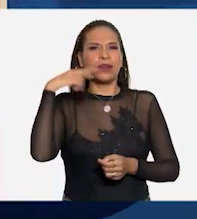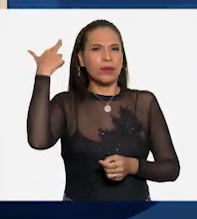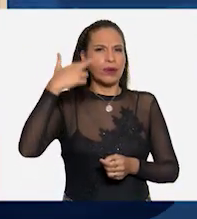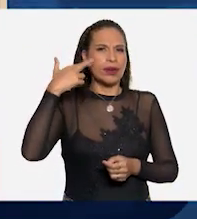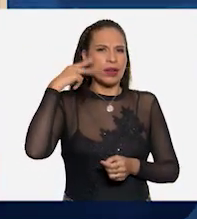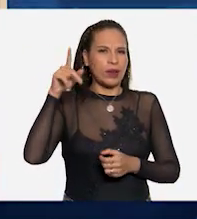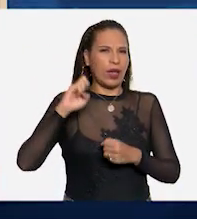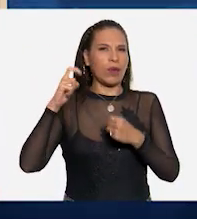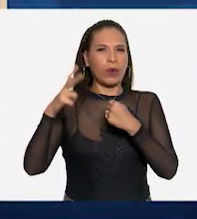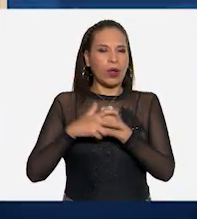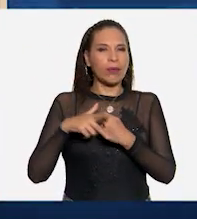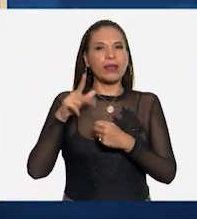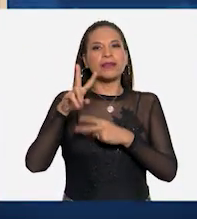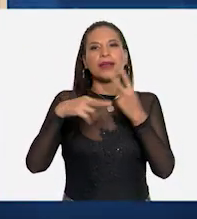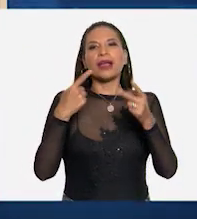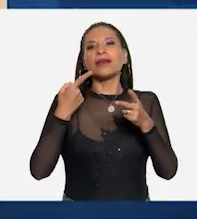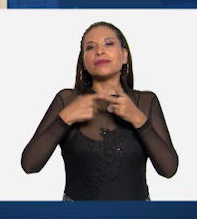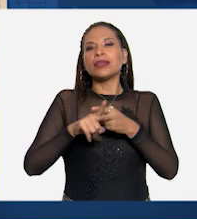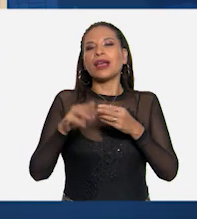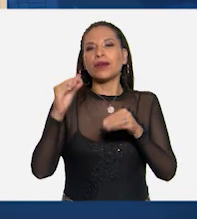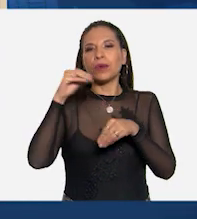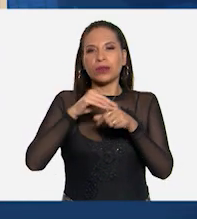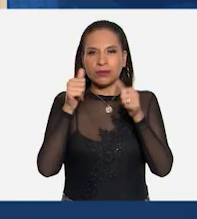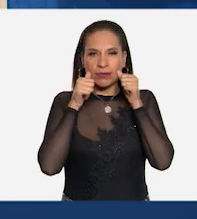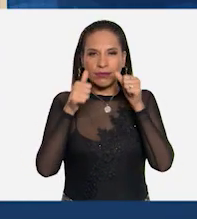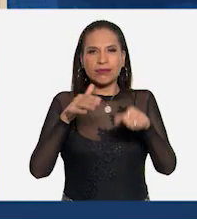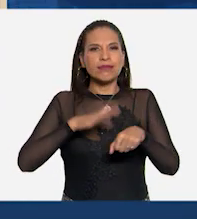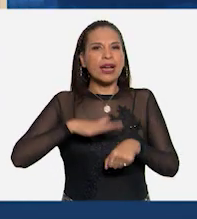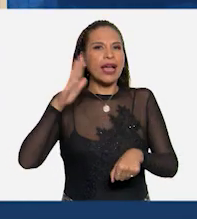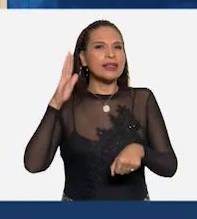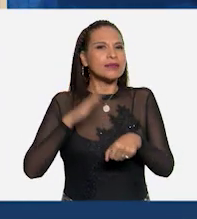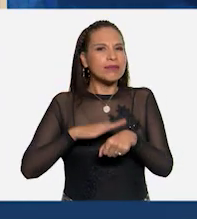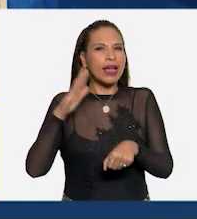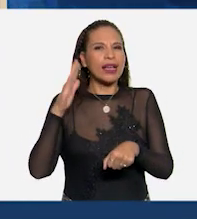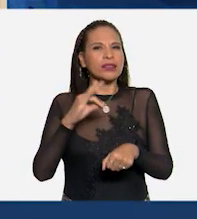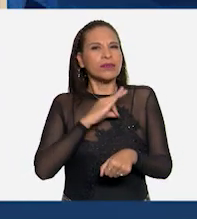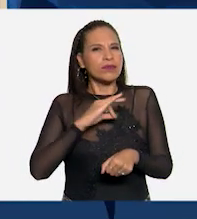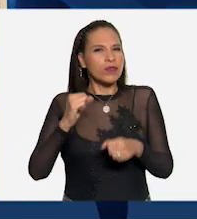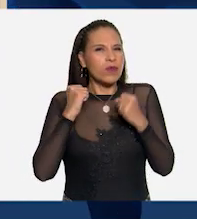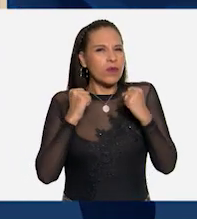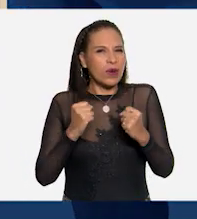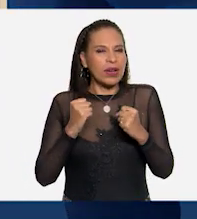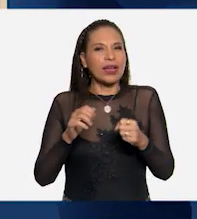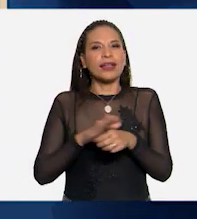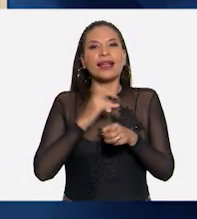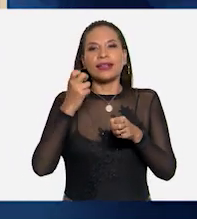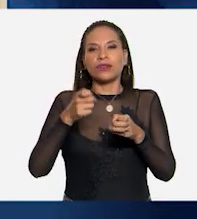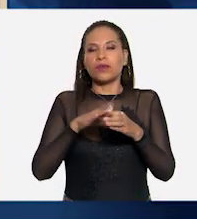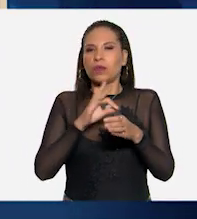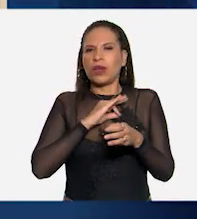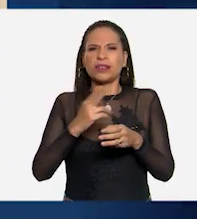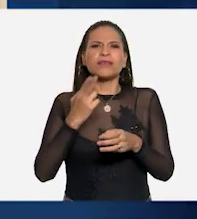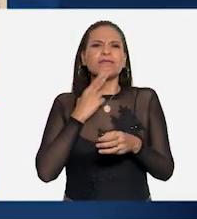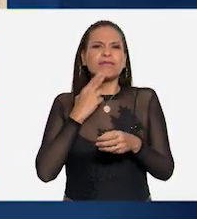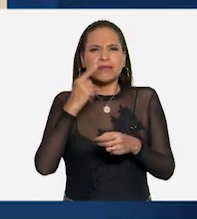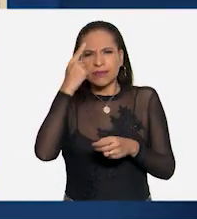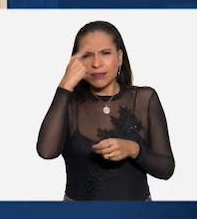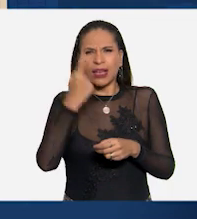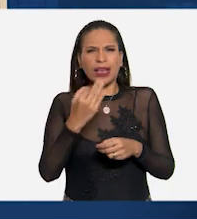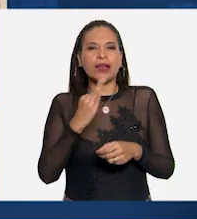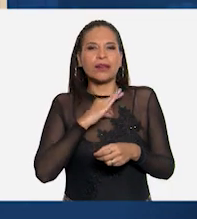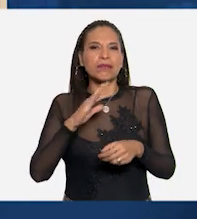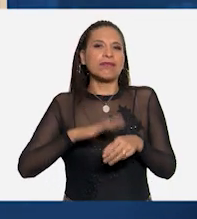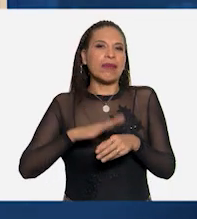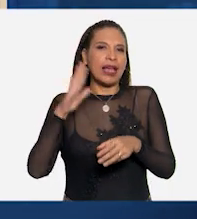monarcas europeos van a comenzar a concentrar más y más poder. Y aparte, eso les va a permitir tener